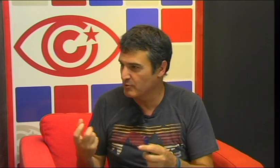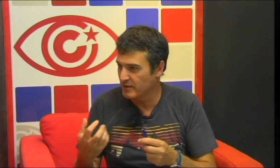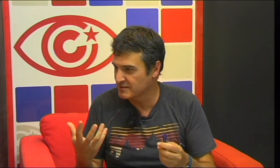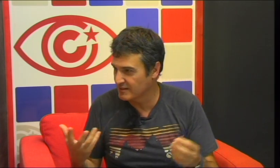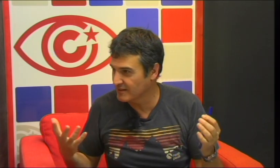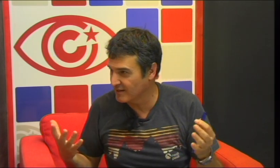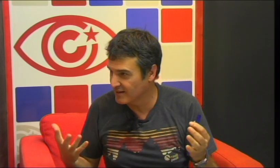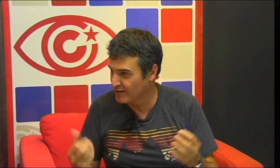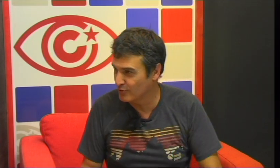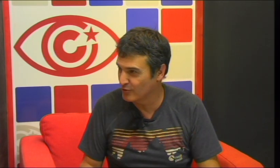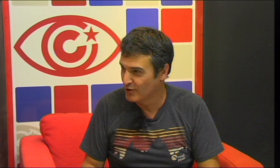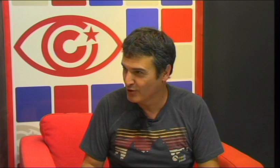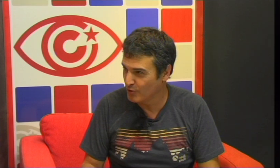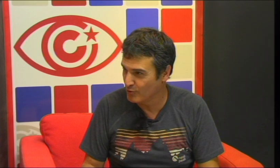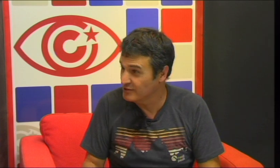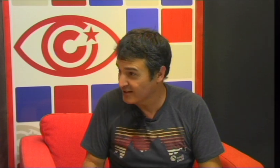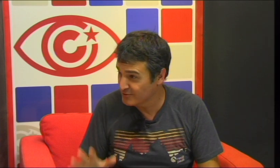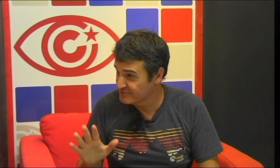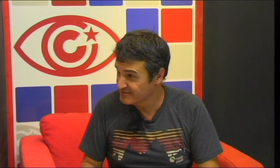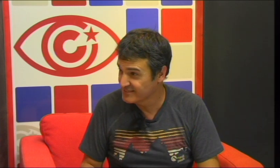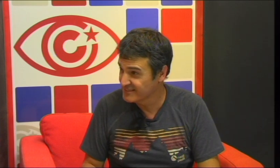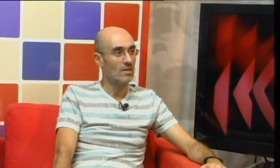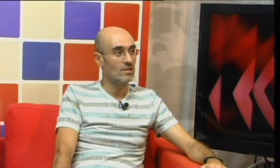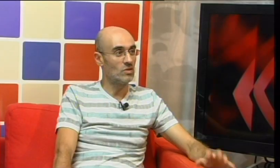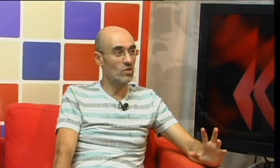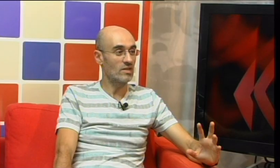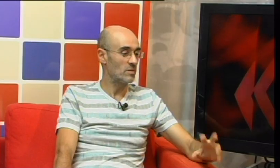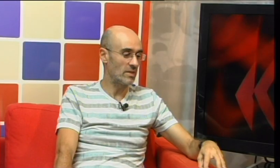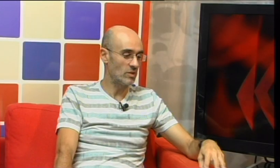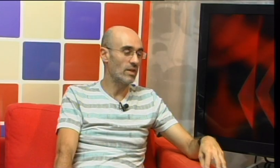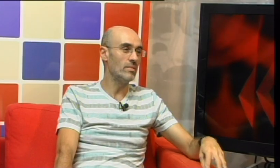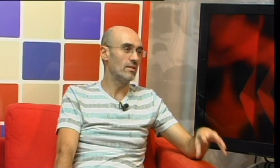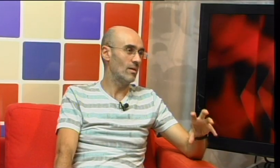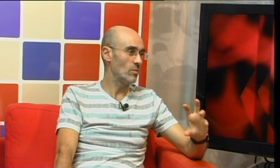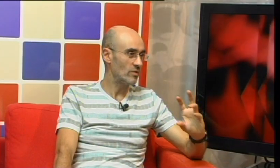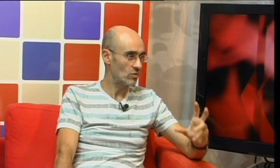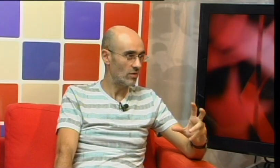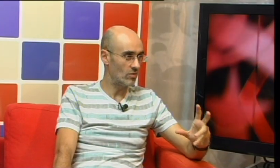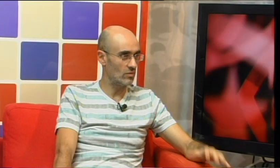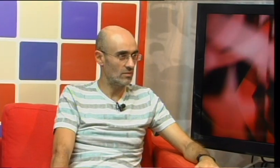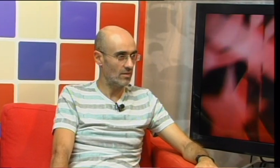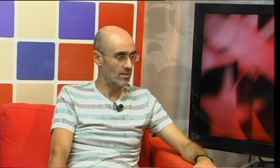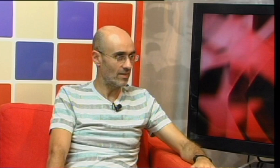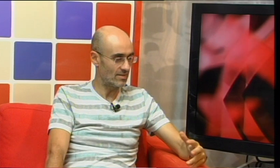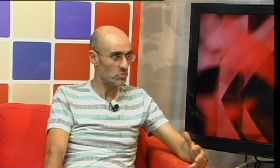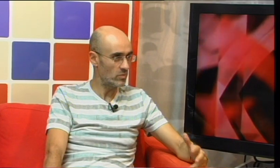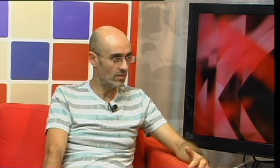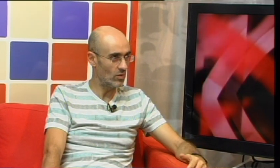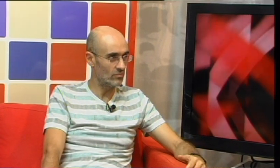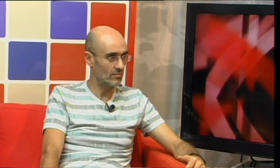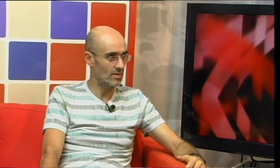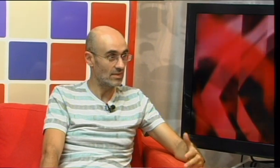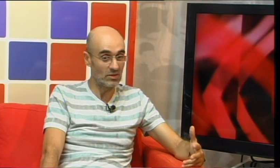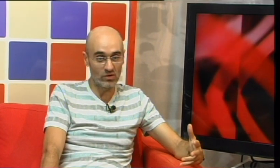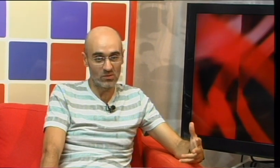vista de la propia estrategia ag o geopolítica no yo creo que ese expresión también del momento histórico en el que estamos viviendo